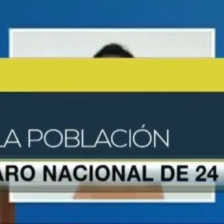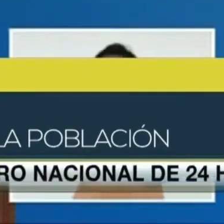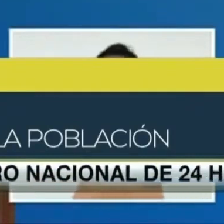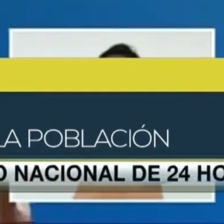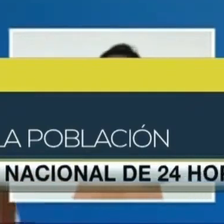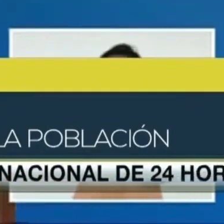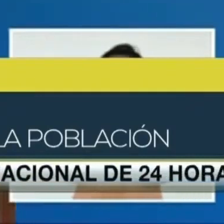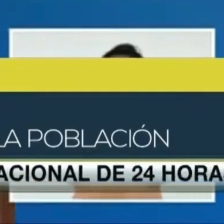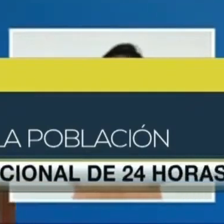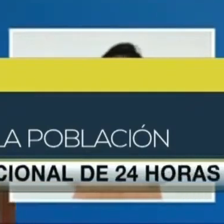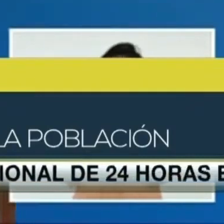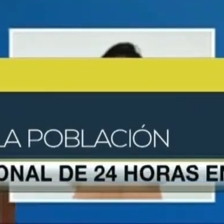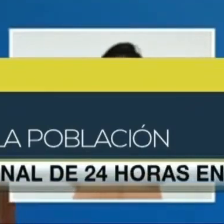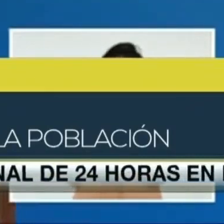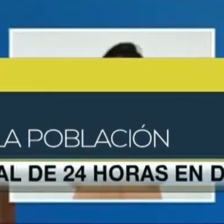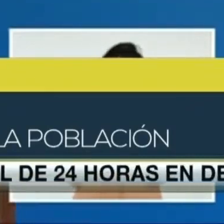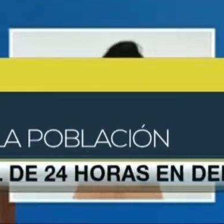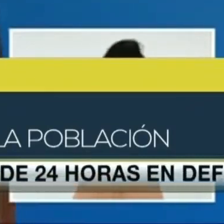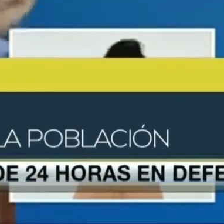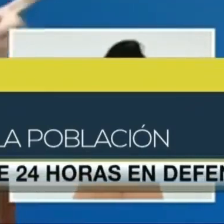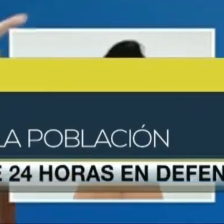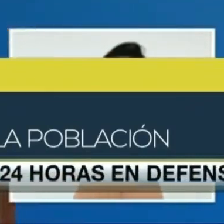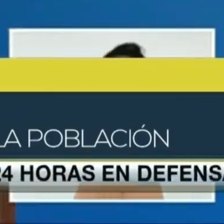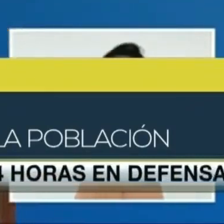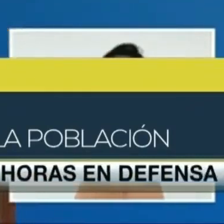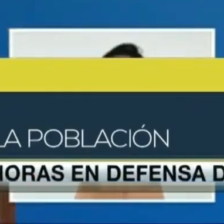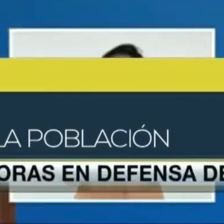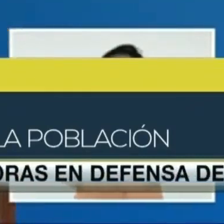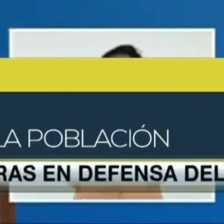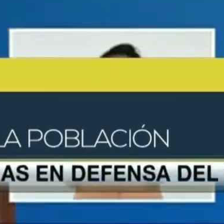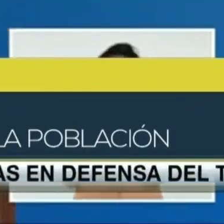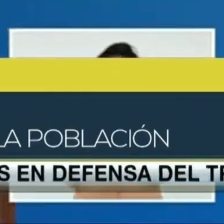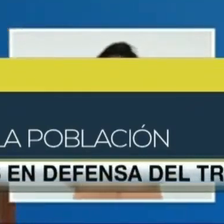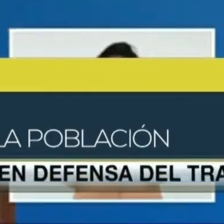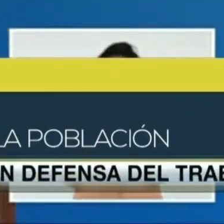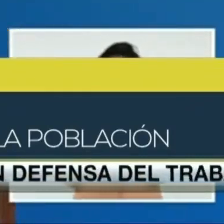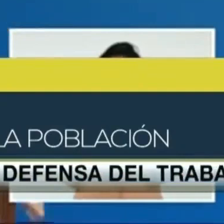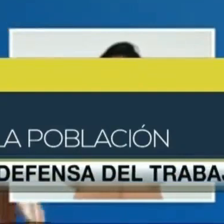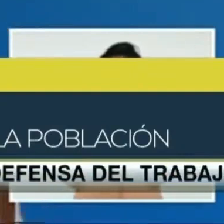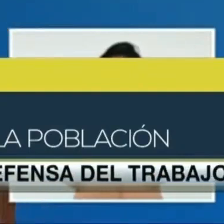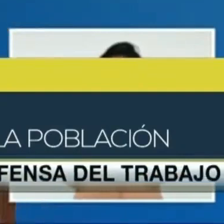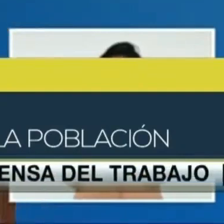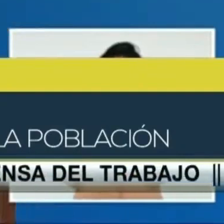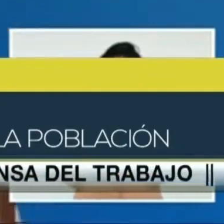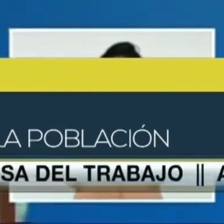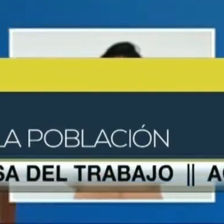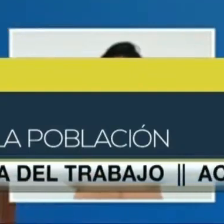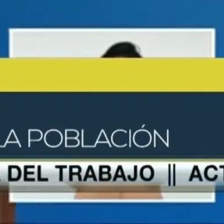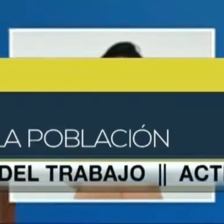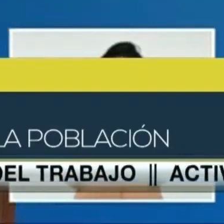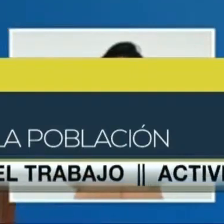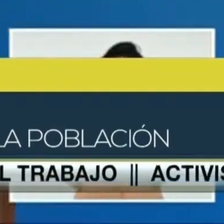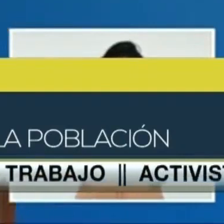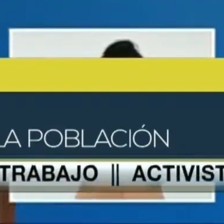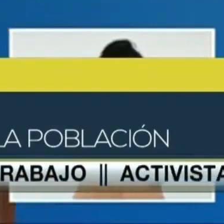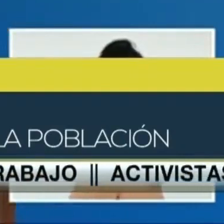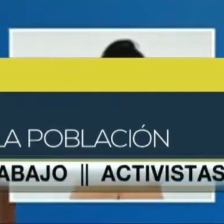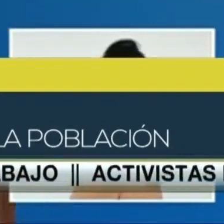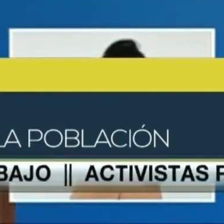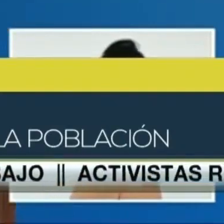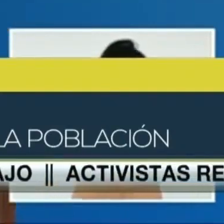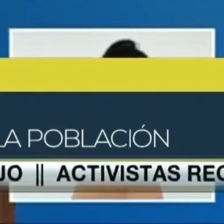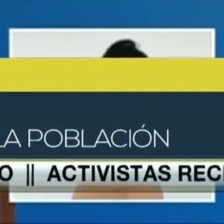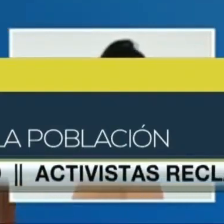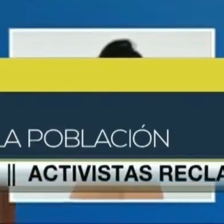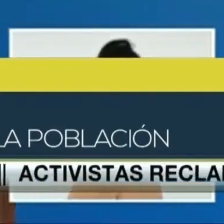régimen, señor presidente, sino su gobierno predecesor el que en septiembre de